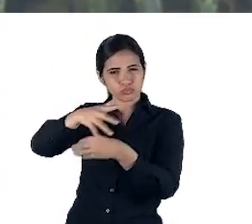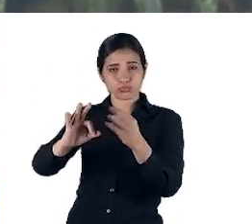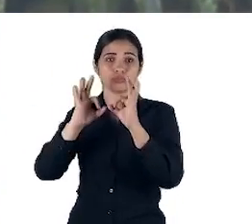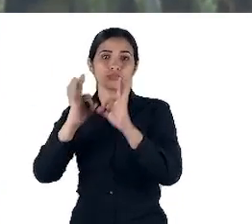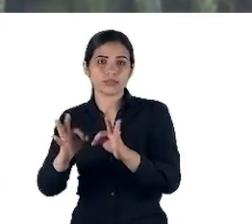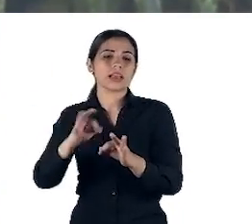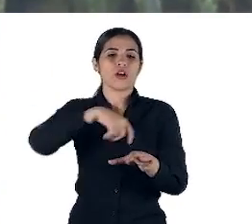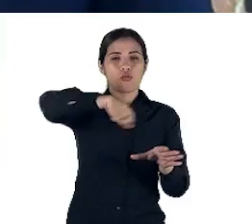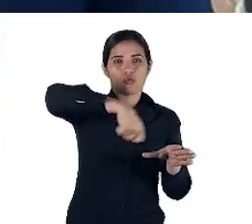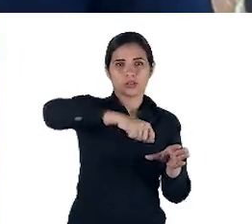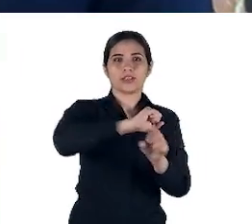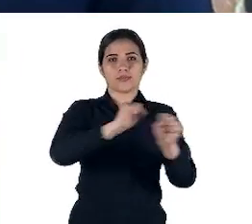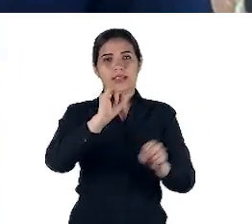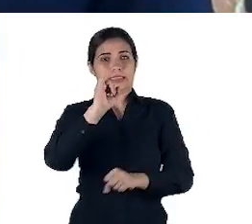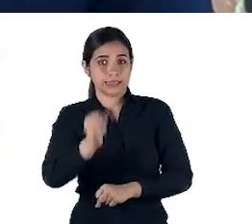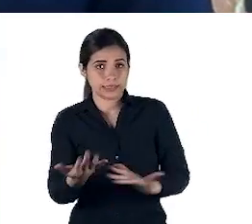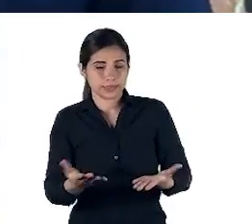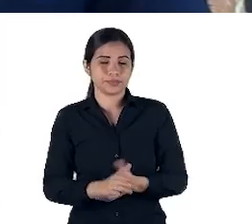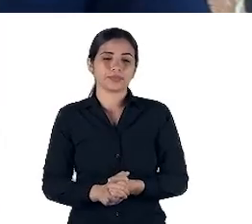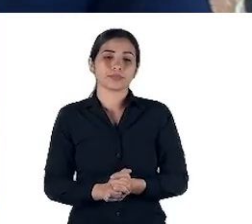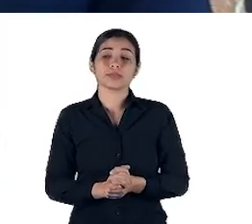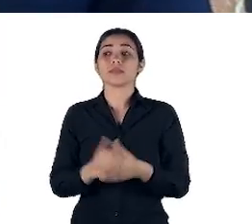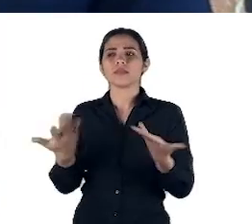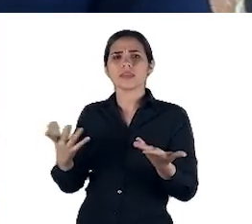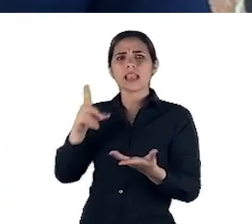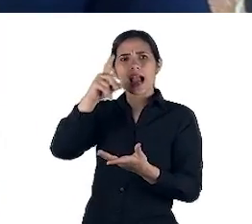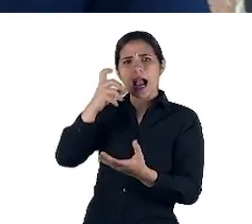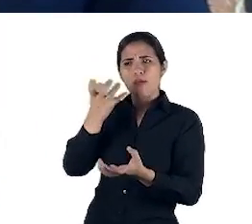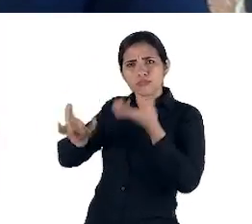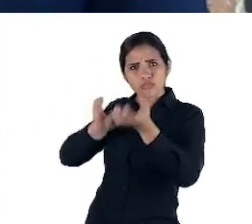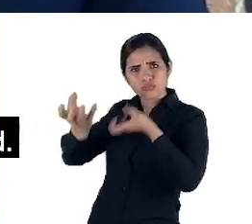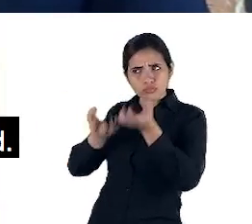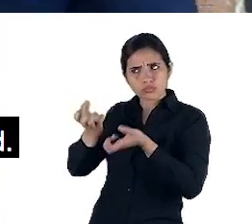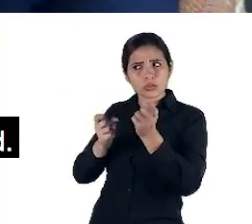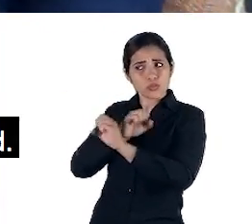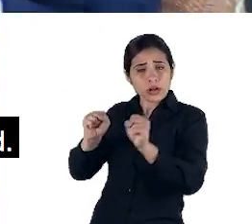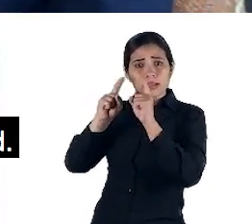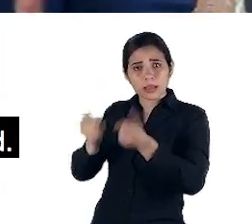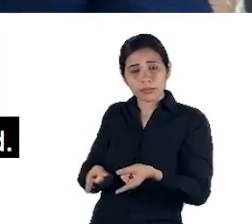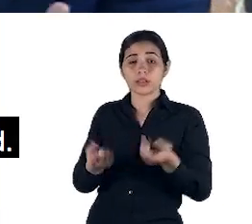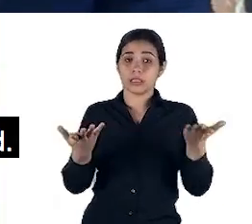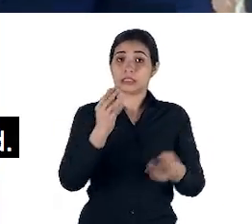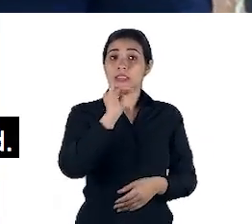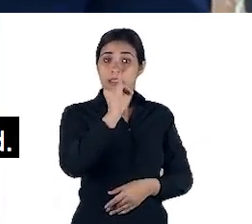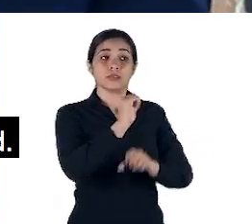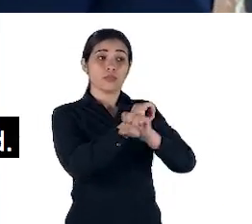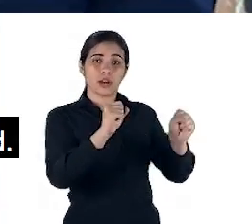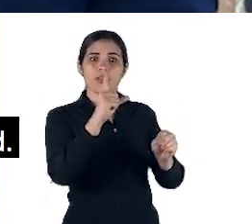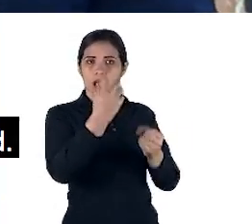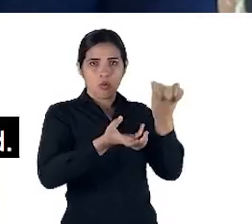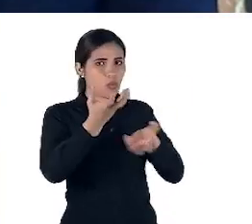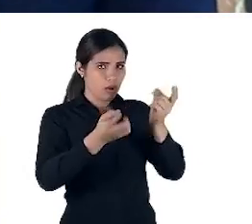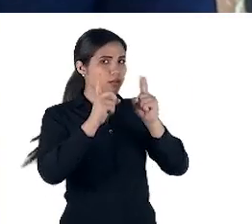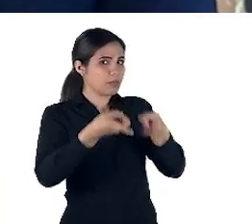usar después. El hervir el agua sigue siendo, digamos, sigue siendo lo más corriente que podemos hacer y que tenemos a la mano,